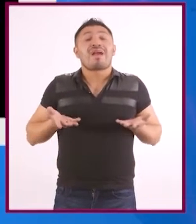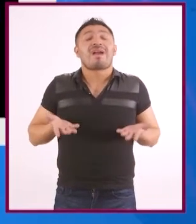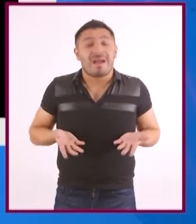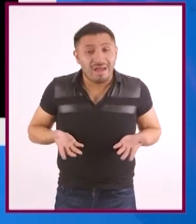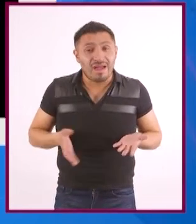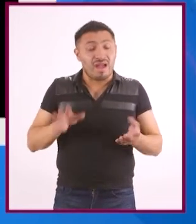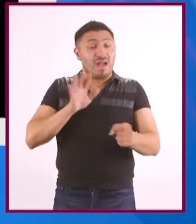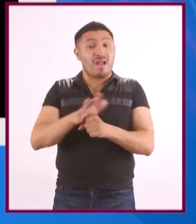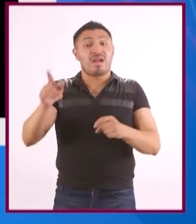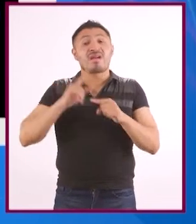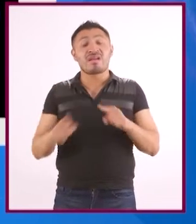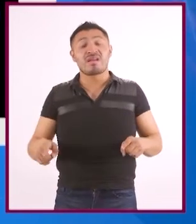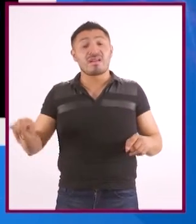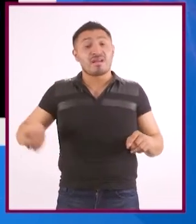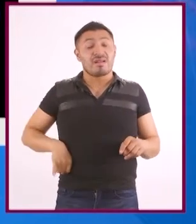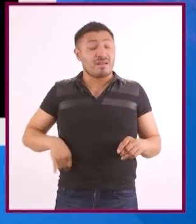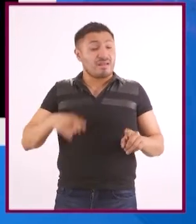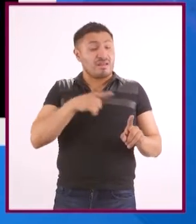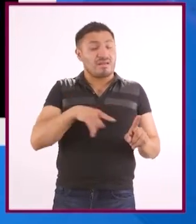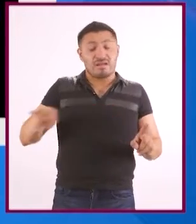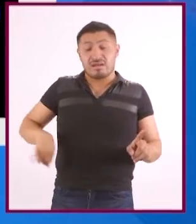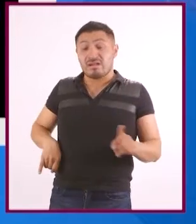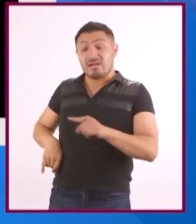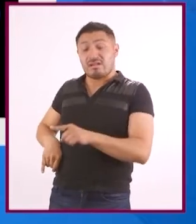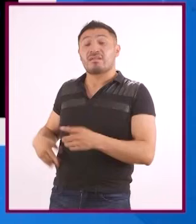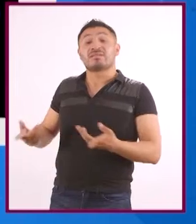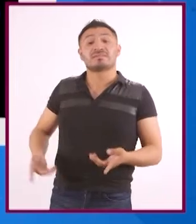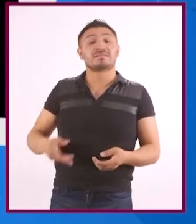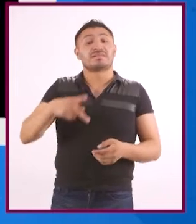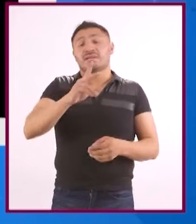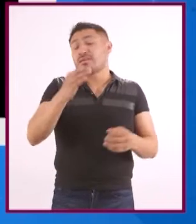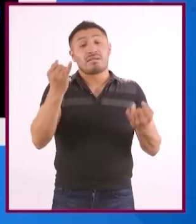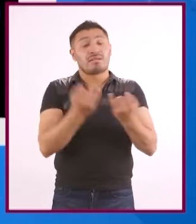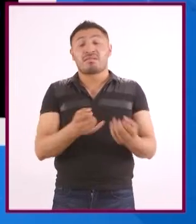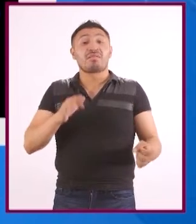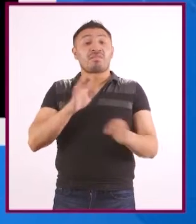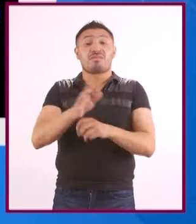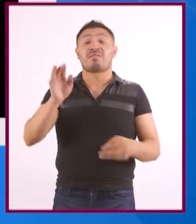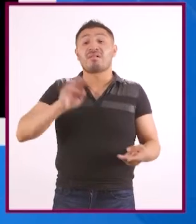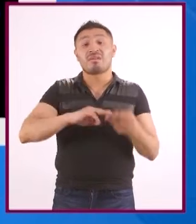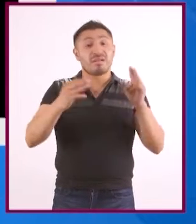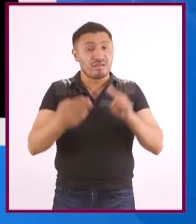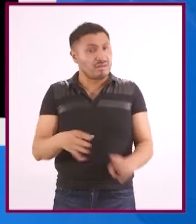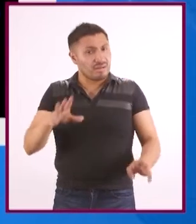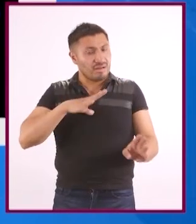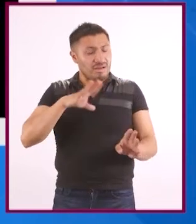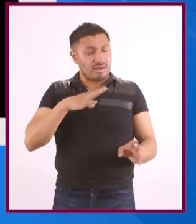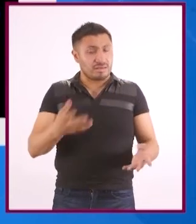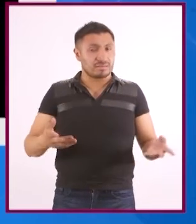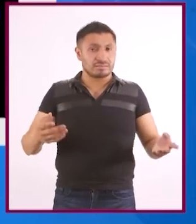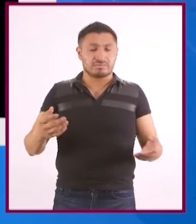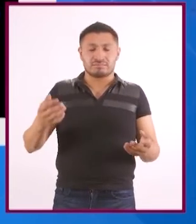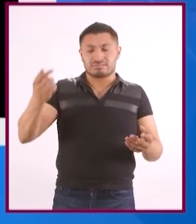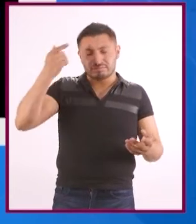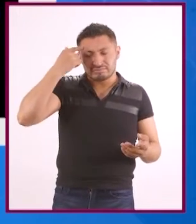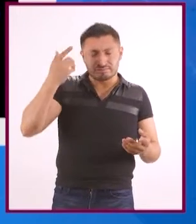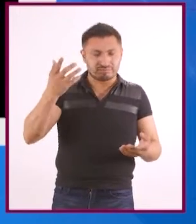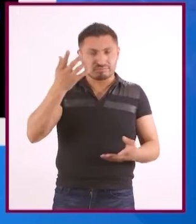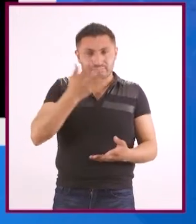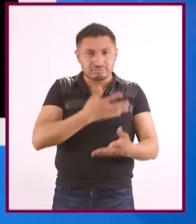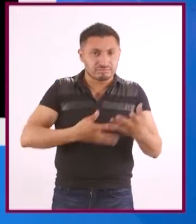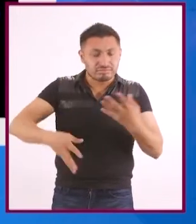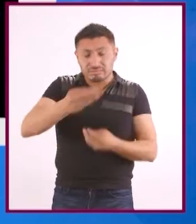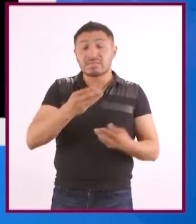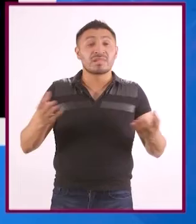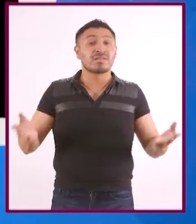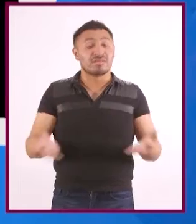diferentes intereses en juego, pero también cuáles son las razones que motivan las objeciones de conciencia y sobre todo tenemos